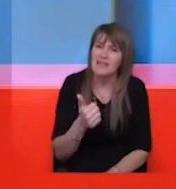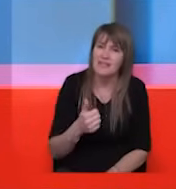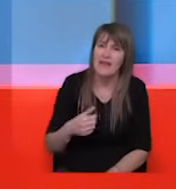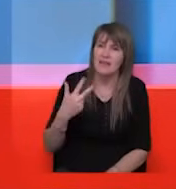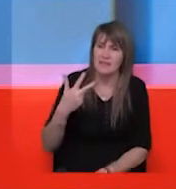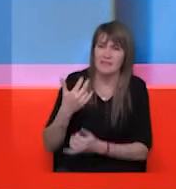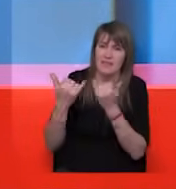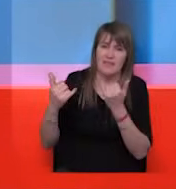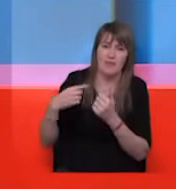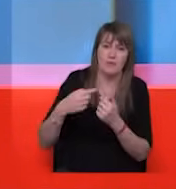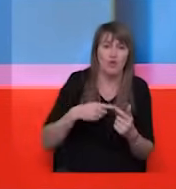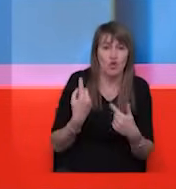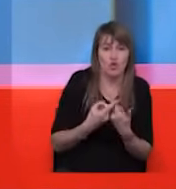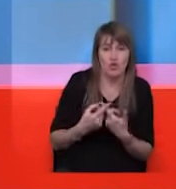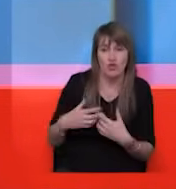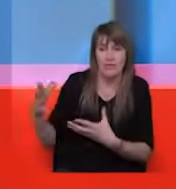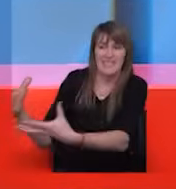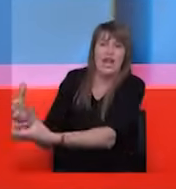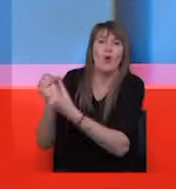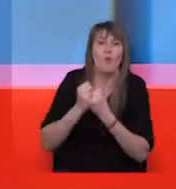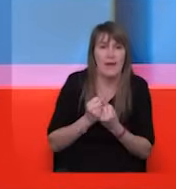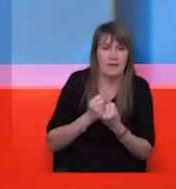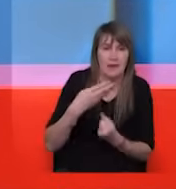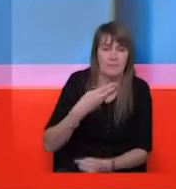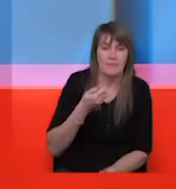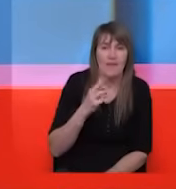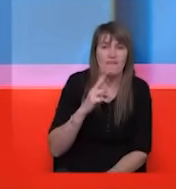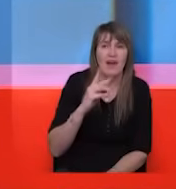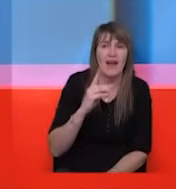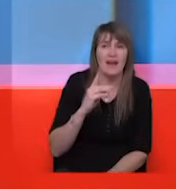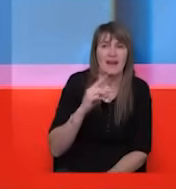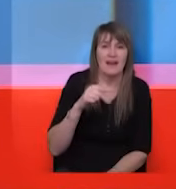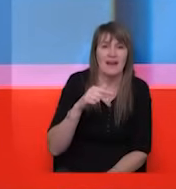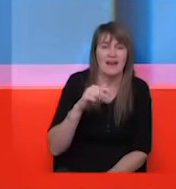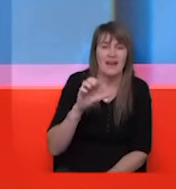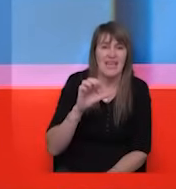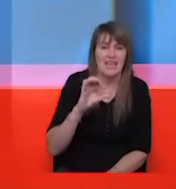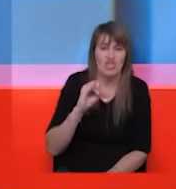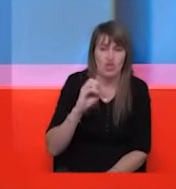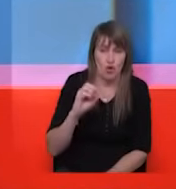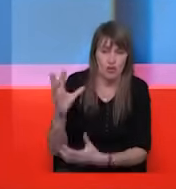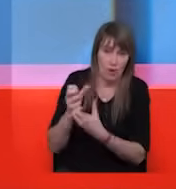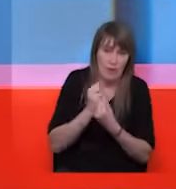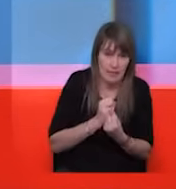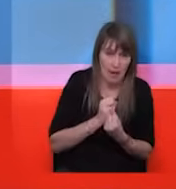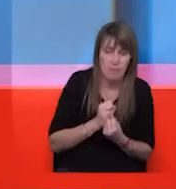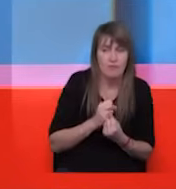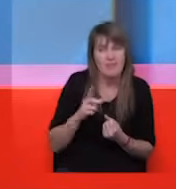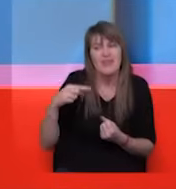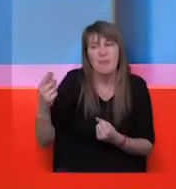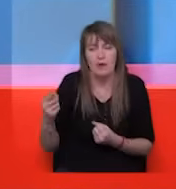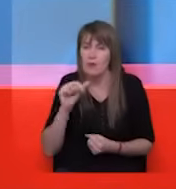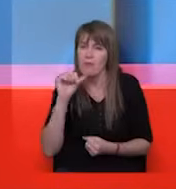que nosotros secuestramos a Bardesio. Me da la sensación, es una interpretación. Y además, ¿cómo lo tenían fichado? Porque